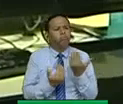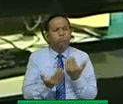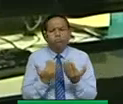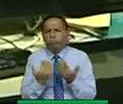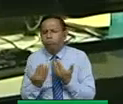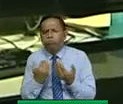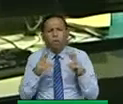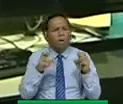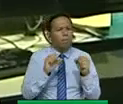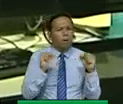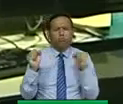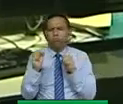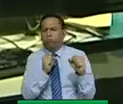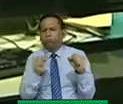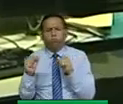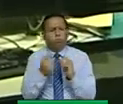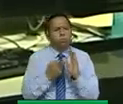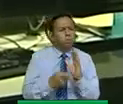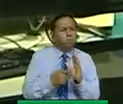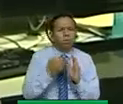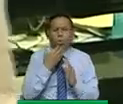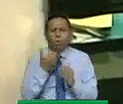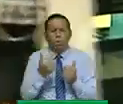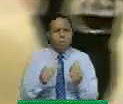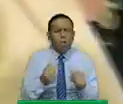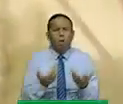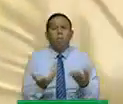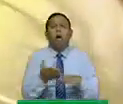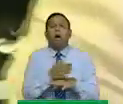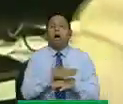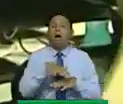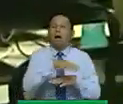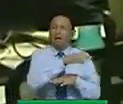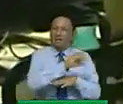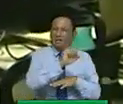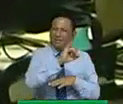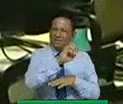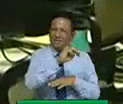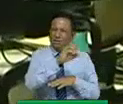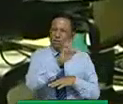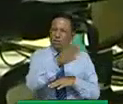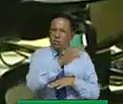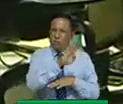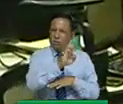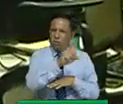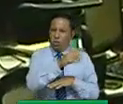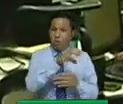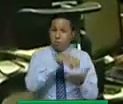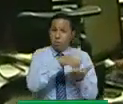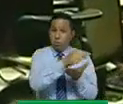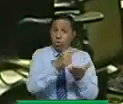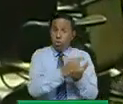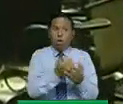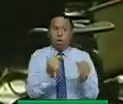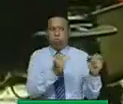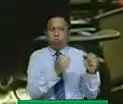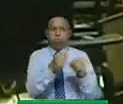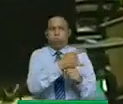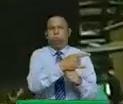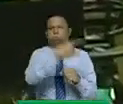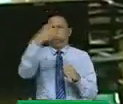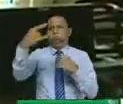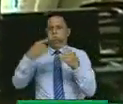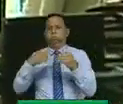este sismo de 6 grados registrado en el Cantón Simón Bolívar, en la provincia del Guayas. Él estaba junto a al